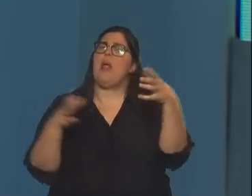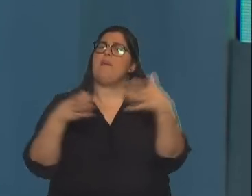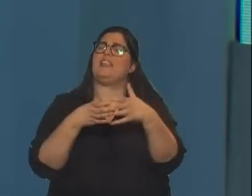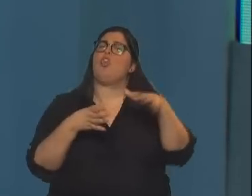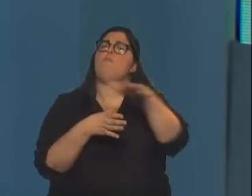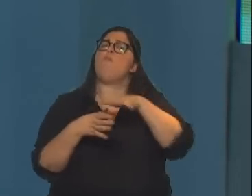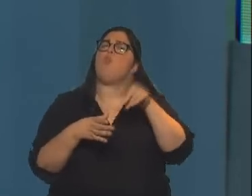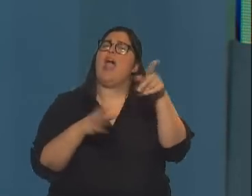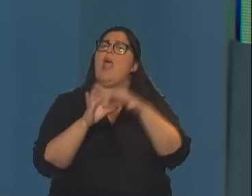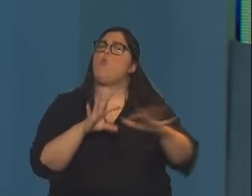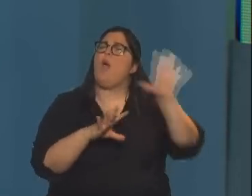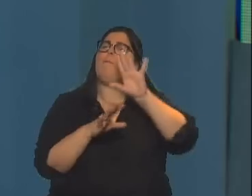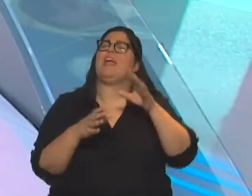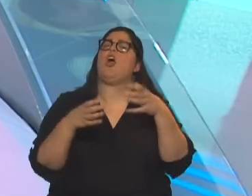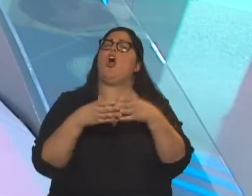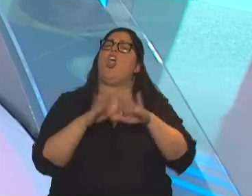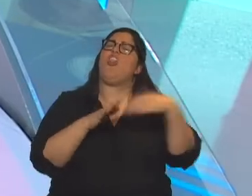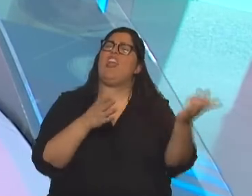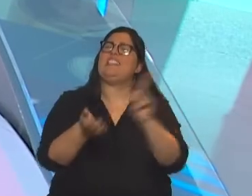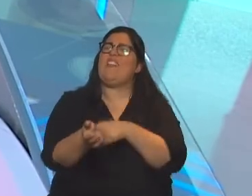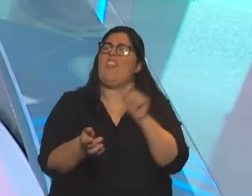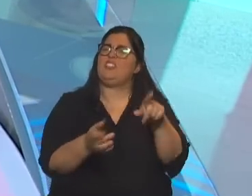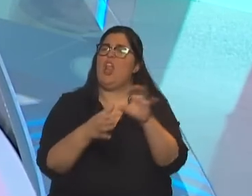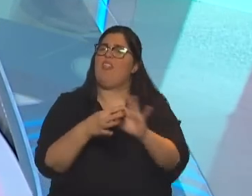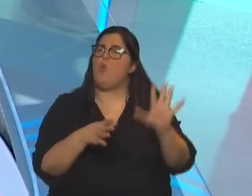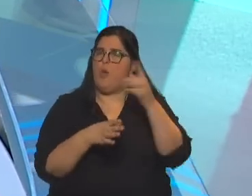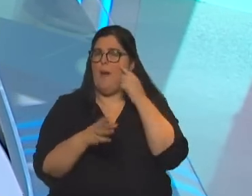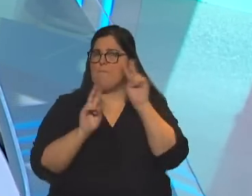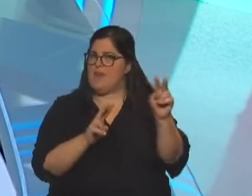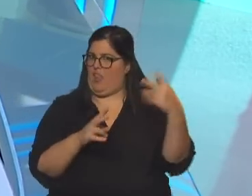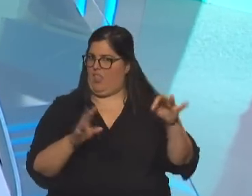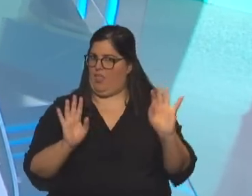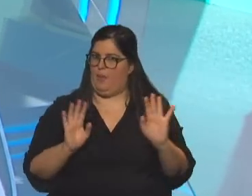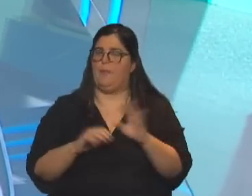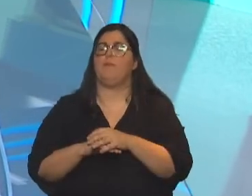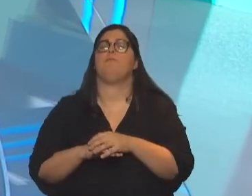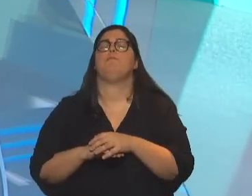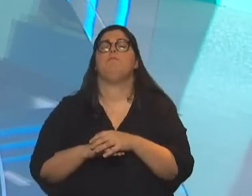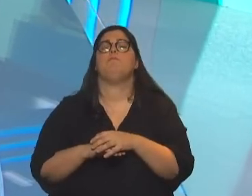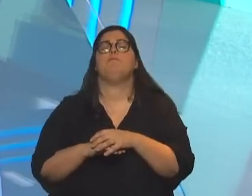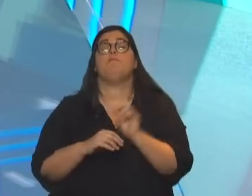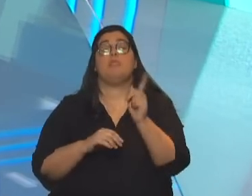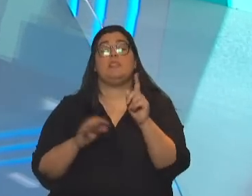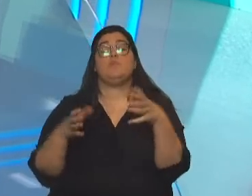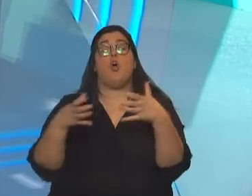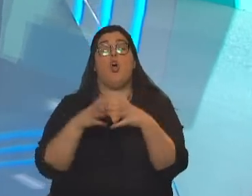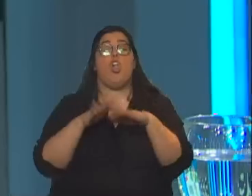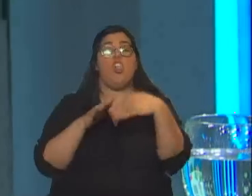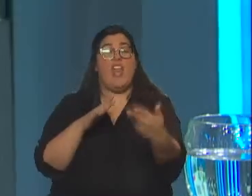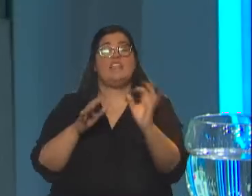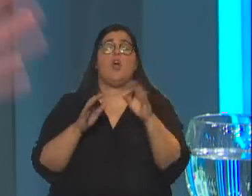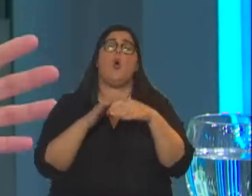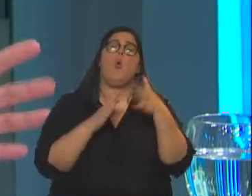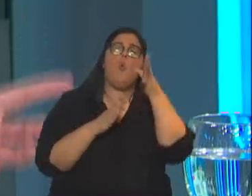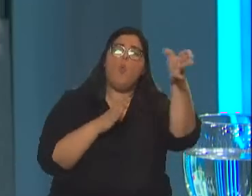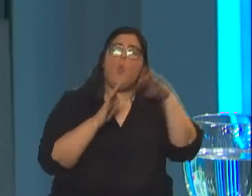derechas tradicionales conservadoras. Bueno, no por nada, perdón, Ever, pero no por nada estas derechas que tenían, o ultraderechas que tenían el programa de